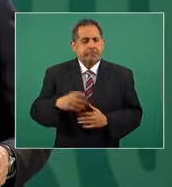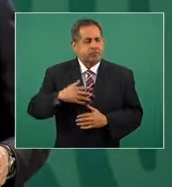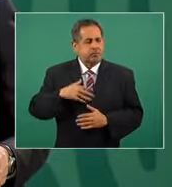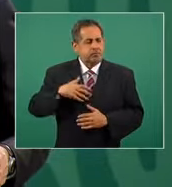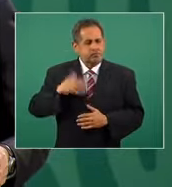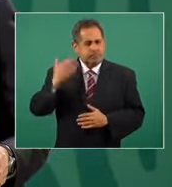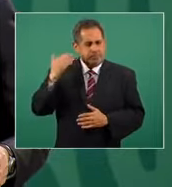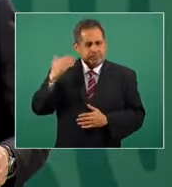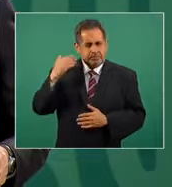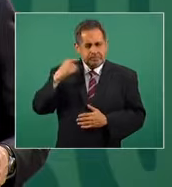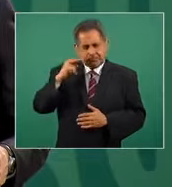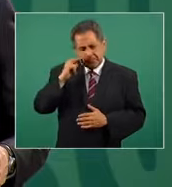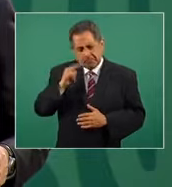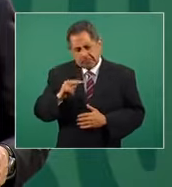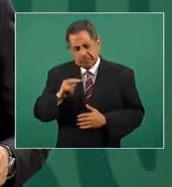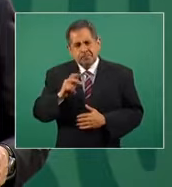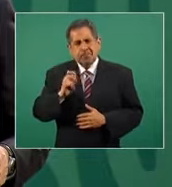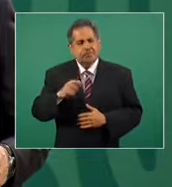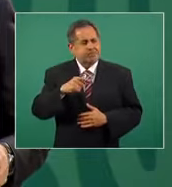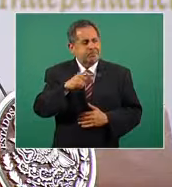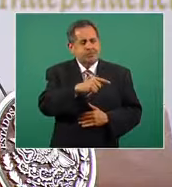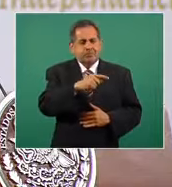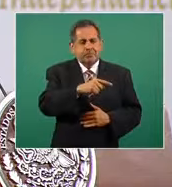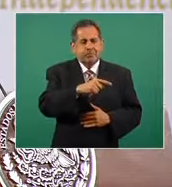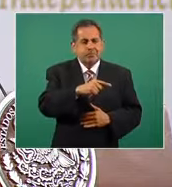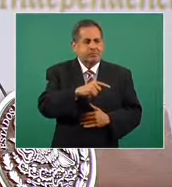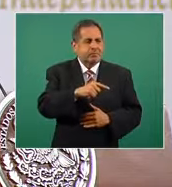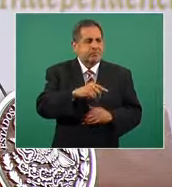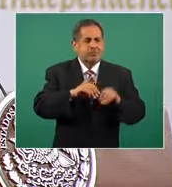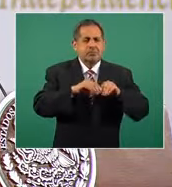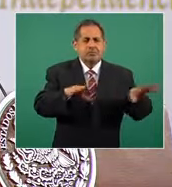viendo un mensaje de Fabricio